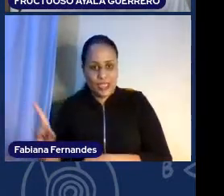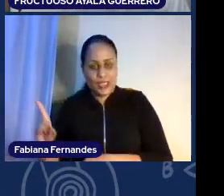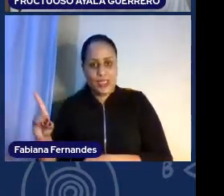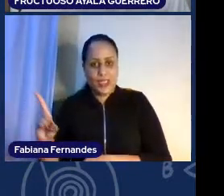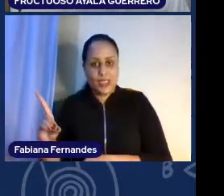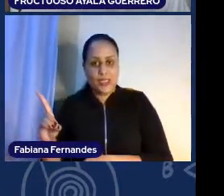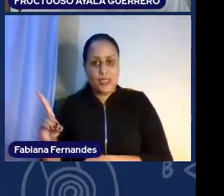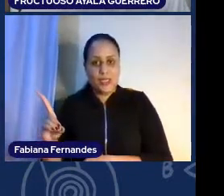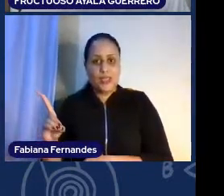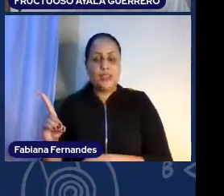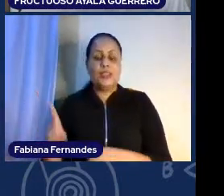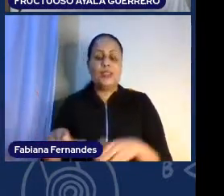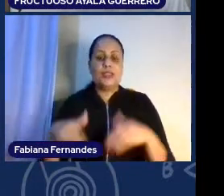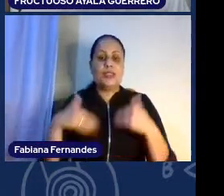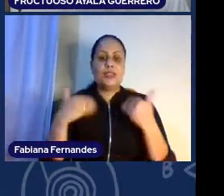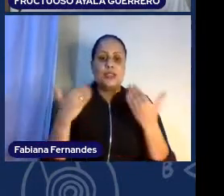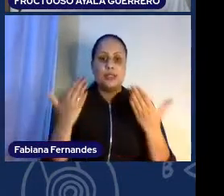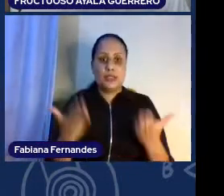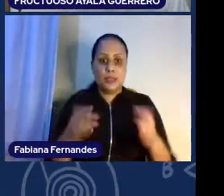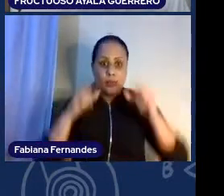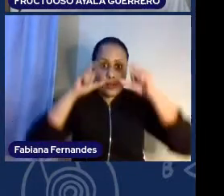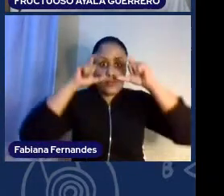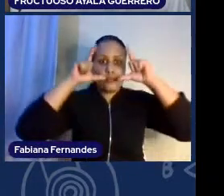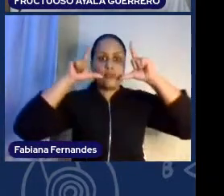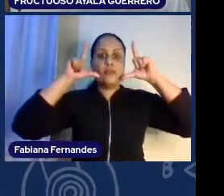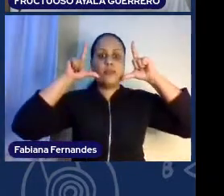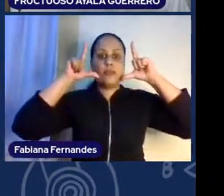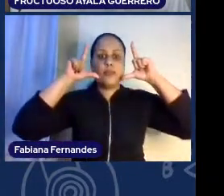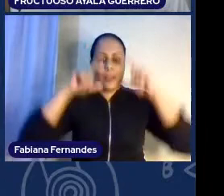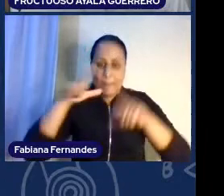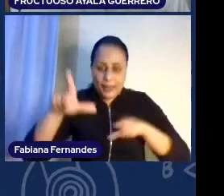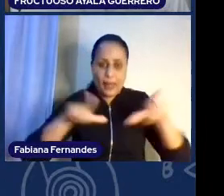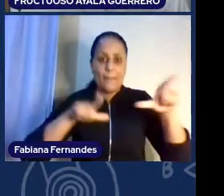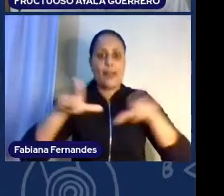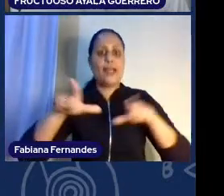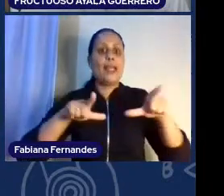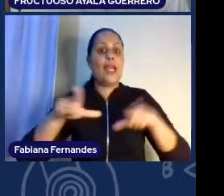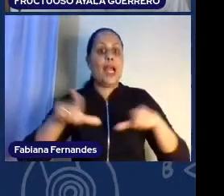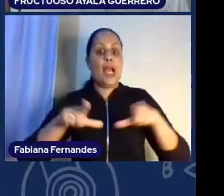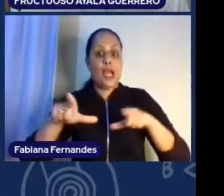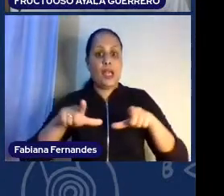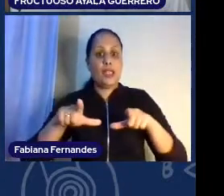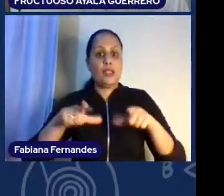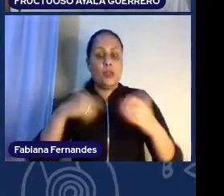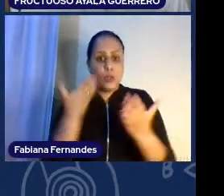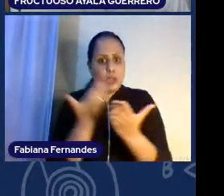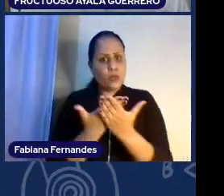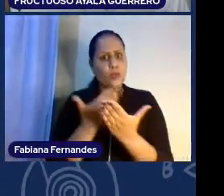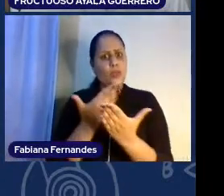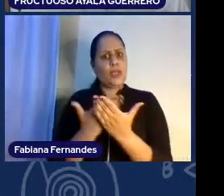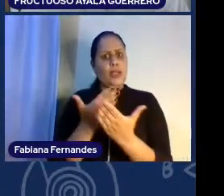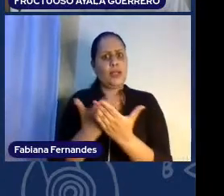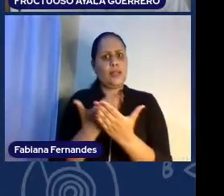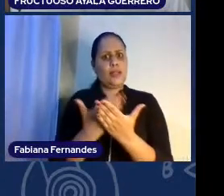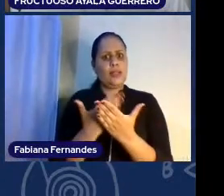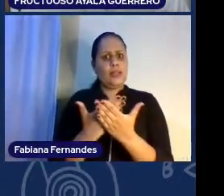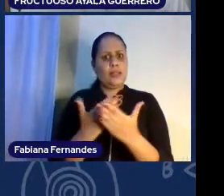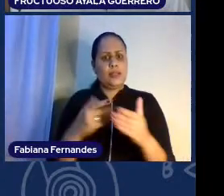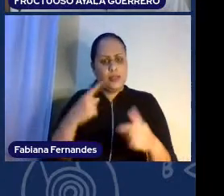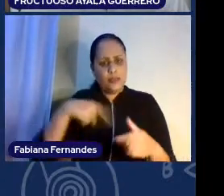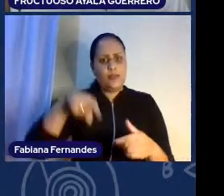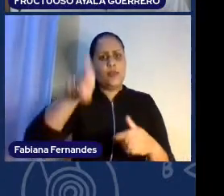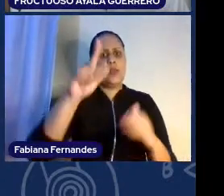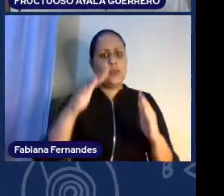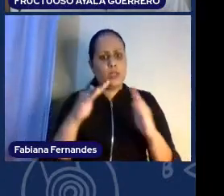decir, estamos despiertos para trabajar, si somos trabajadores, estudiantes, si vamos a la escuela,